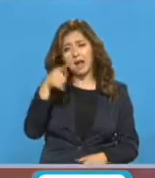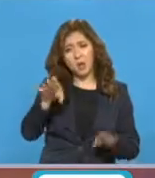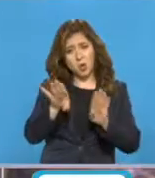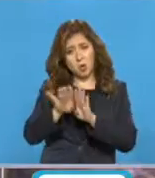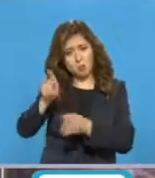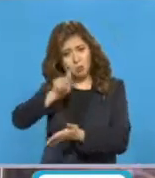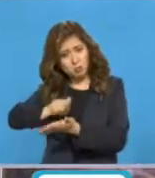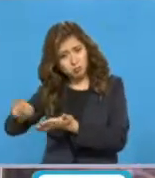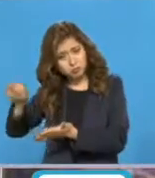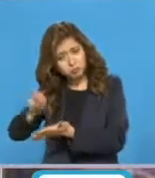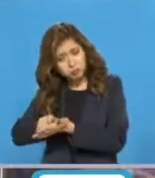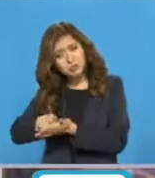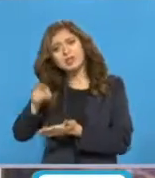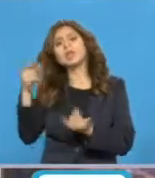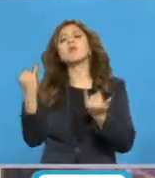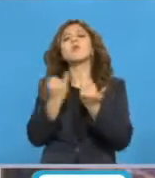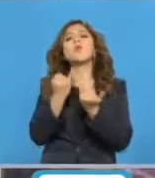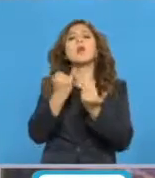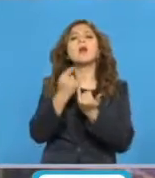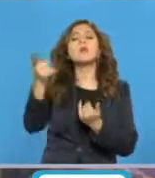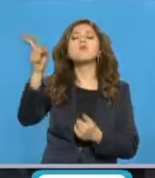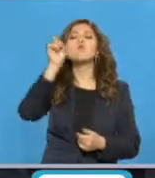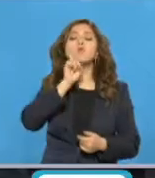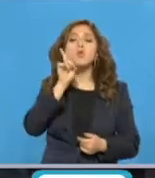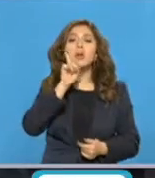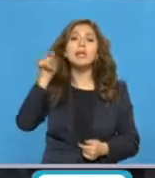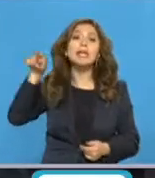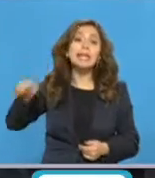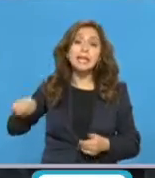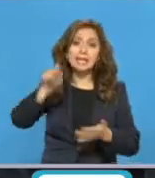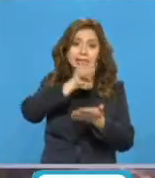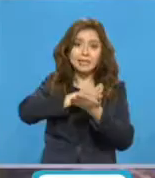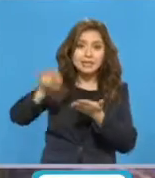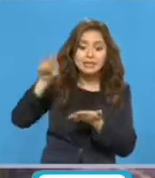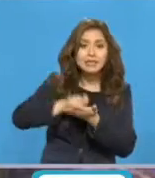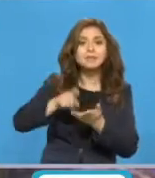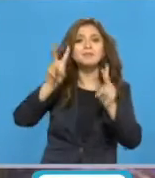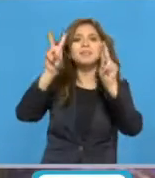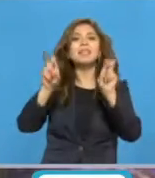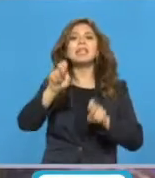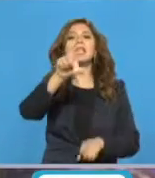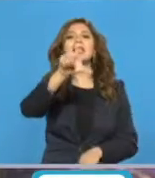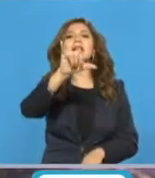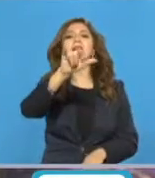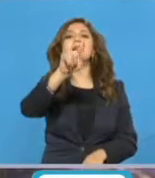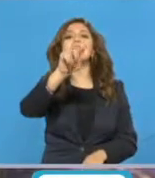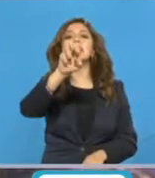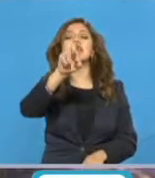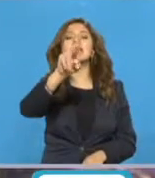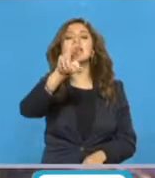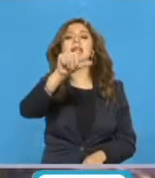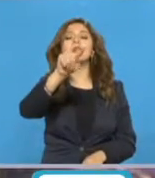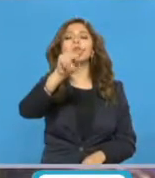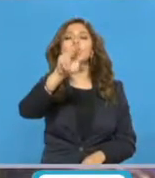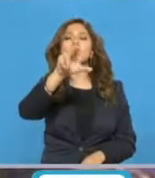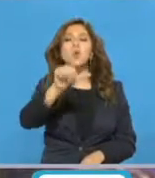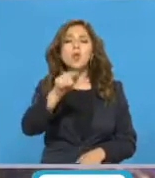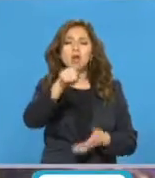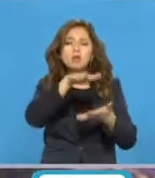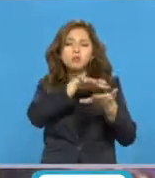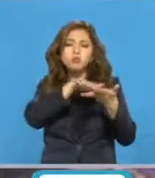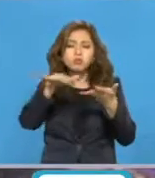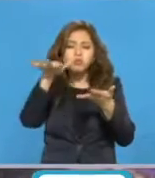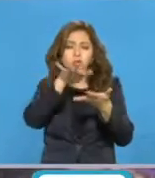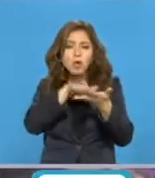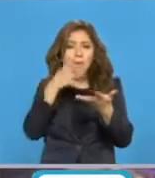para nuestra literatura de mujeres. Escribió una literatura, ¿cómo les diré?, como muy envolvente, muy